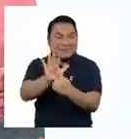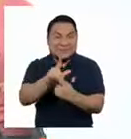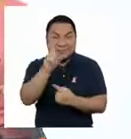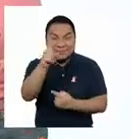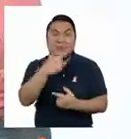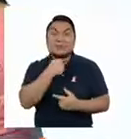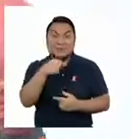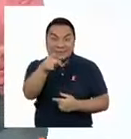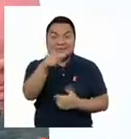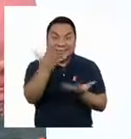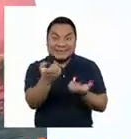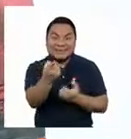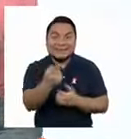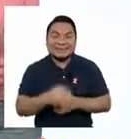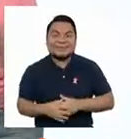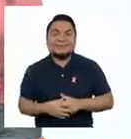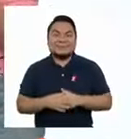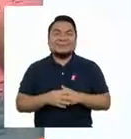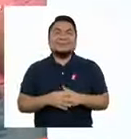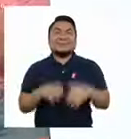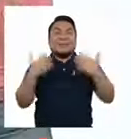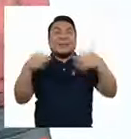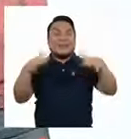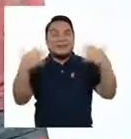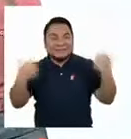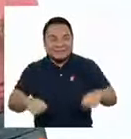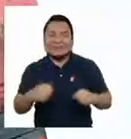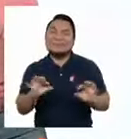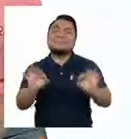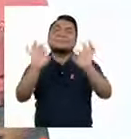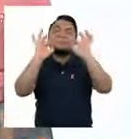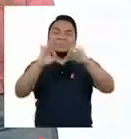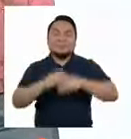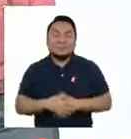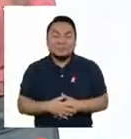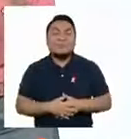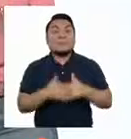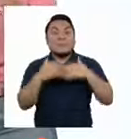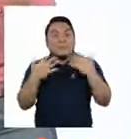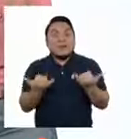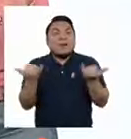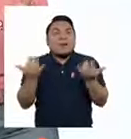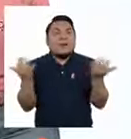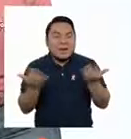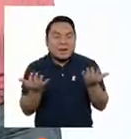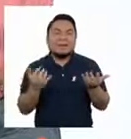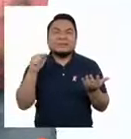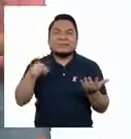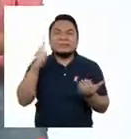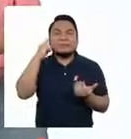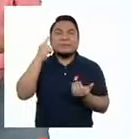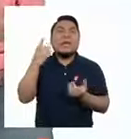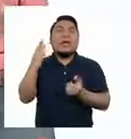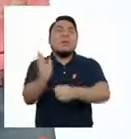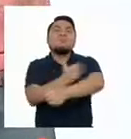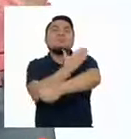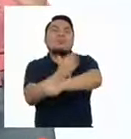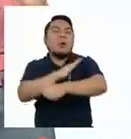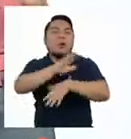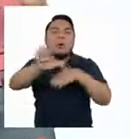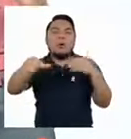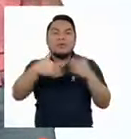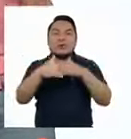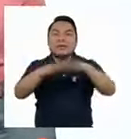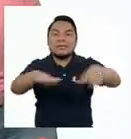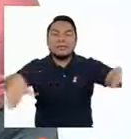gustaría? ¡Sí! ¡Ay! ¡Excelente! Vamos a hacer una melodía entre todos